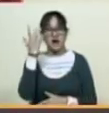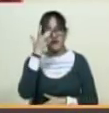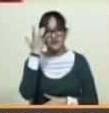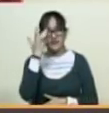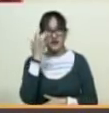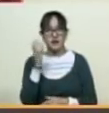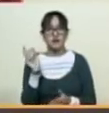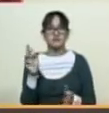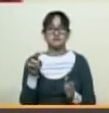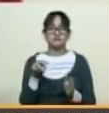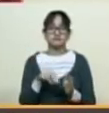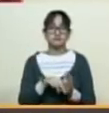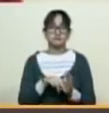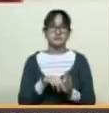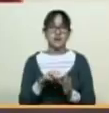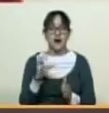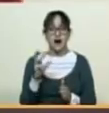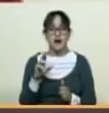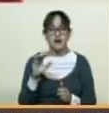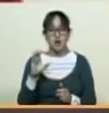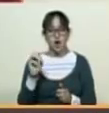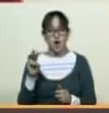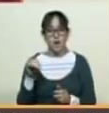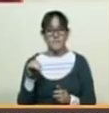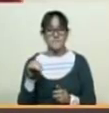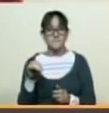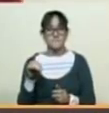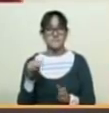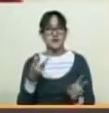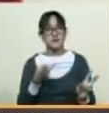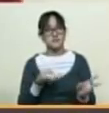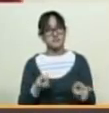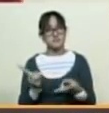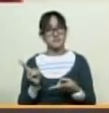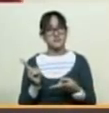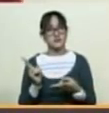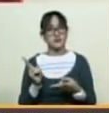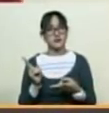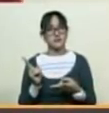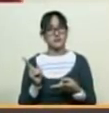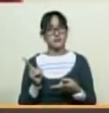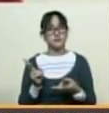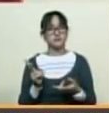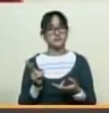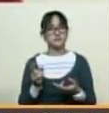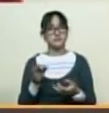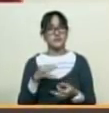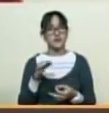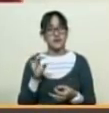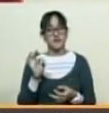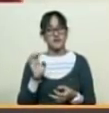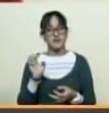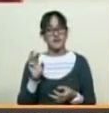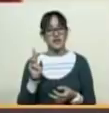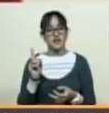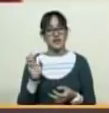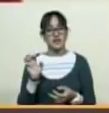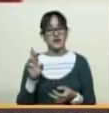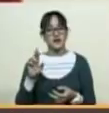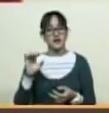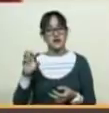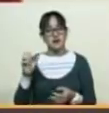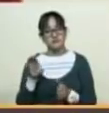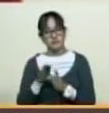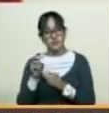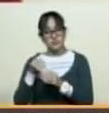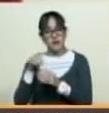Africana, tenemos el CARICOM, invitamos a la señora Federica Mogherini de la Unión